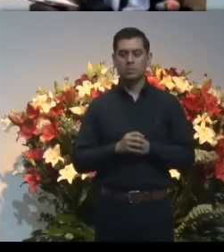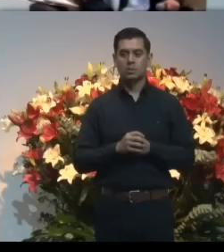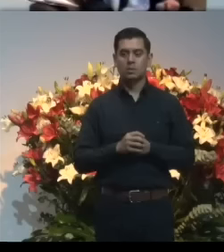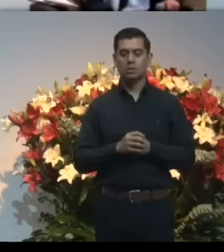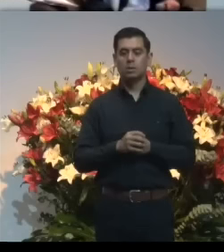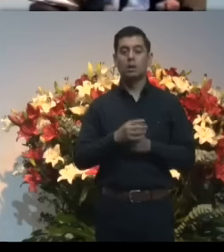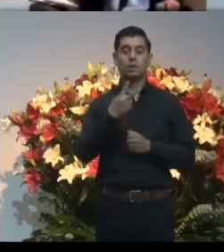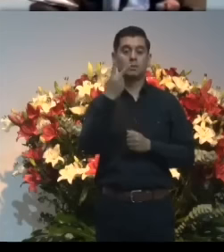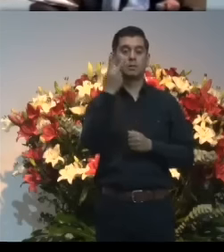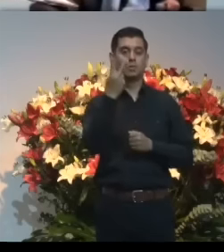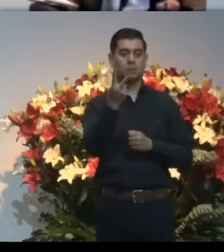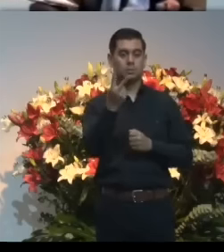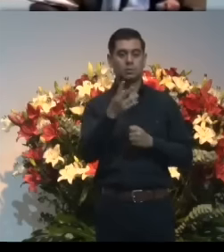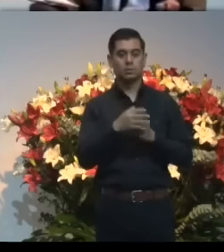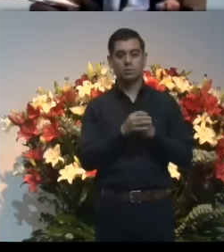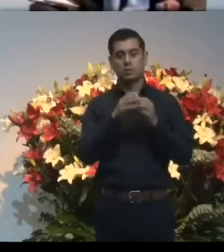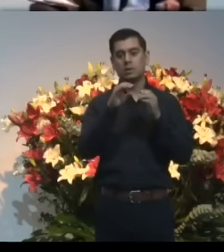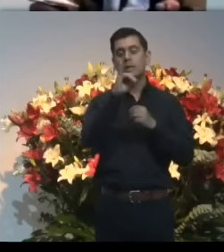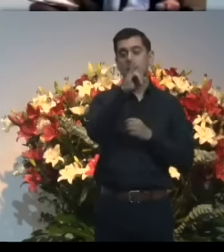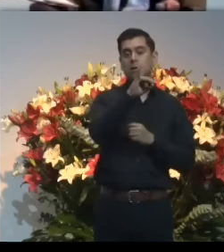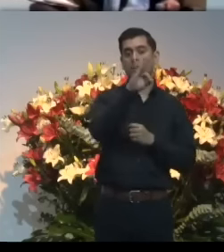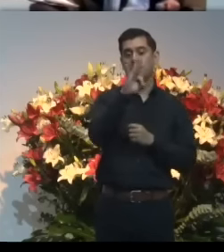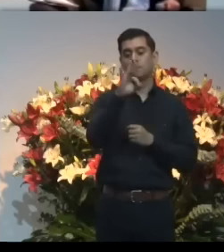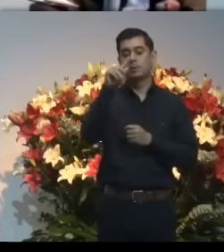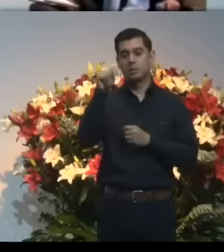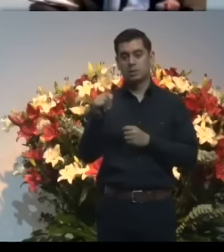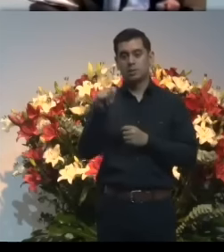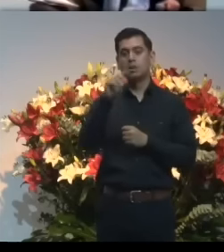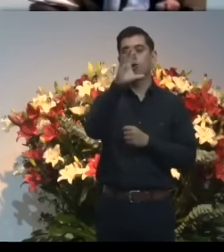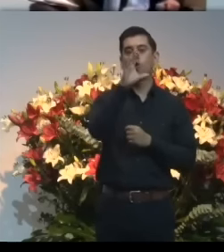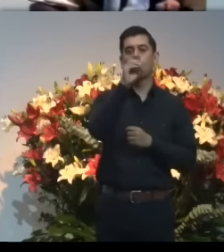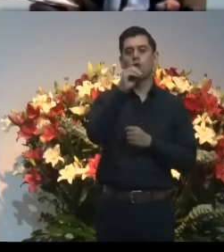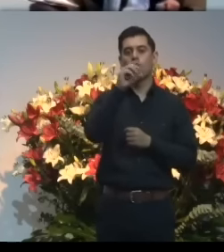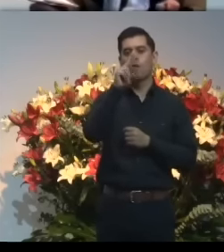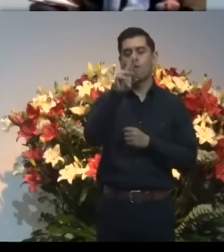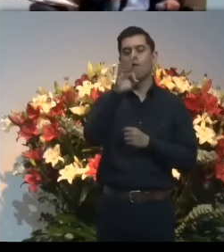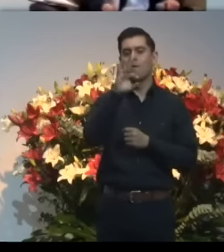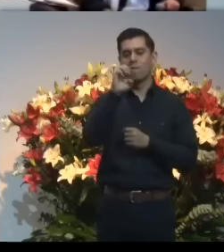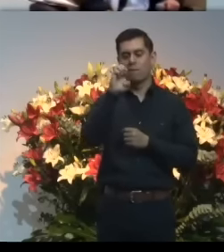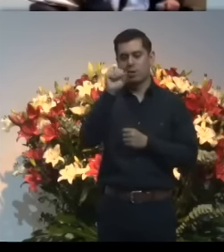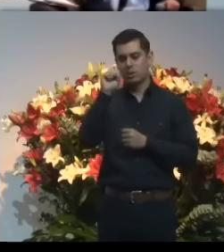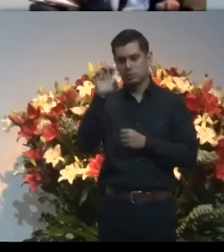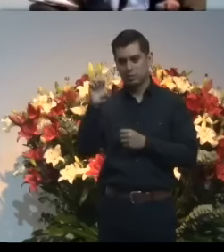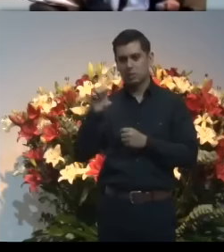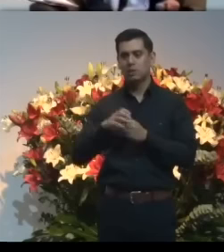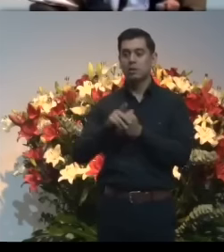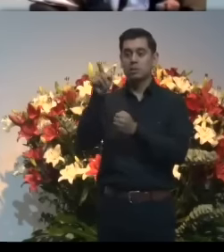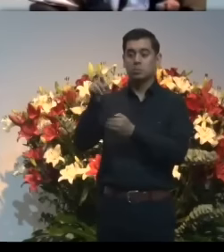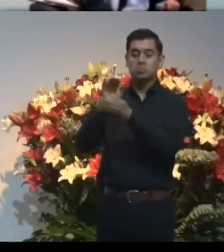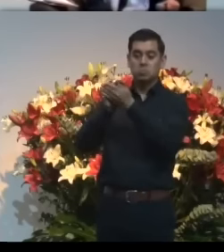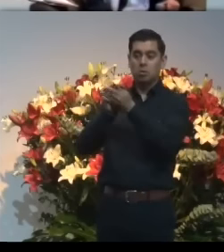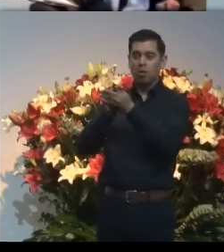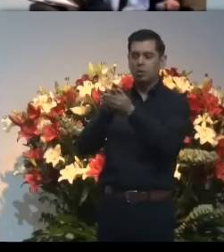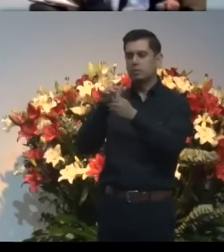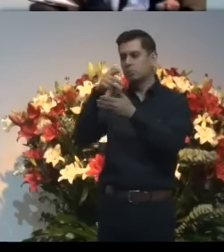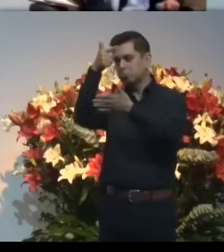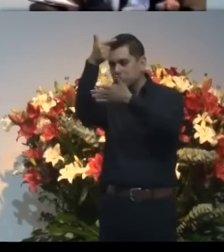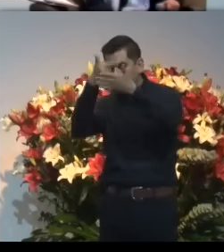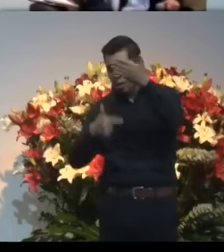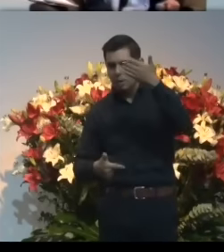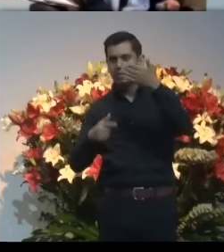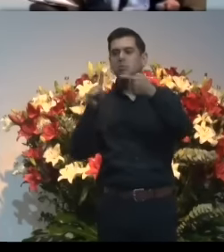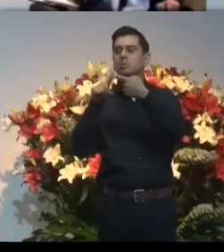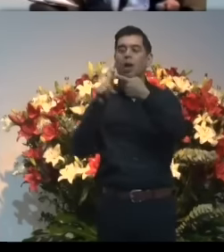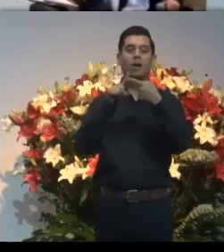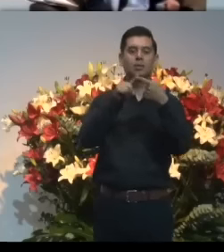comisionados que se ejercen así, el IFT y la COFESE. Ellos hacen un concurso y el presidente recibe